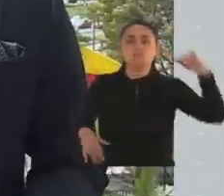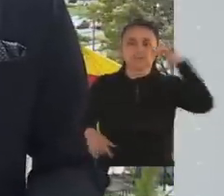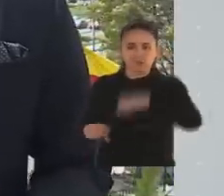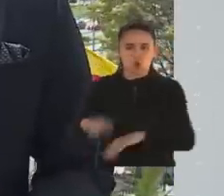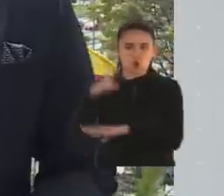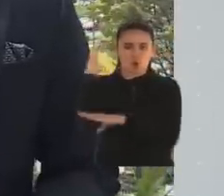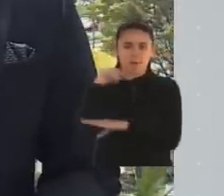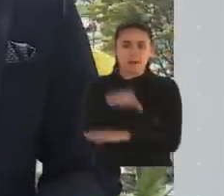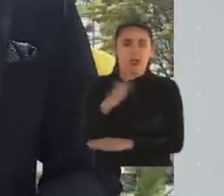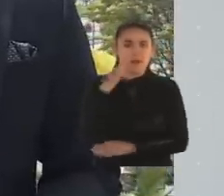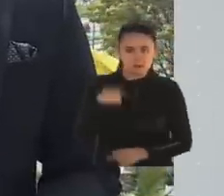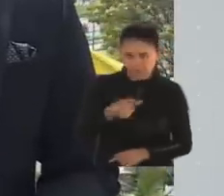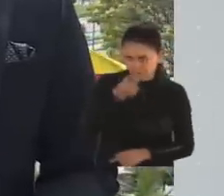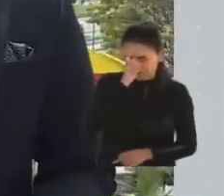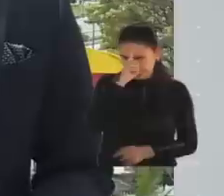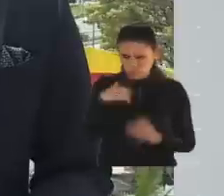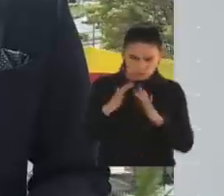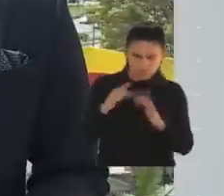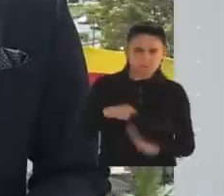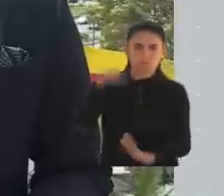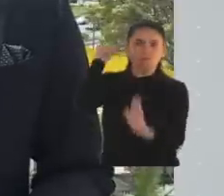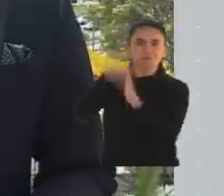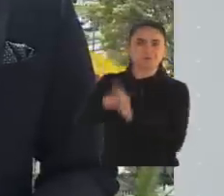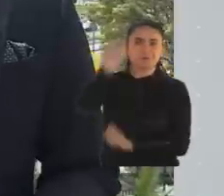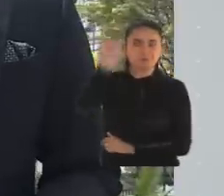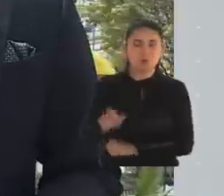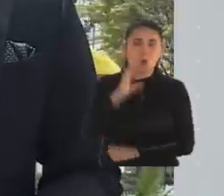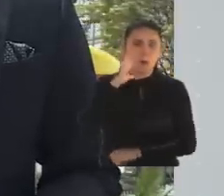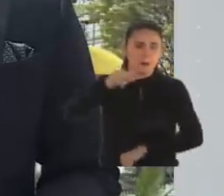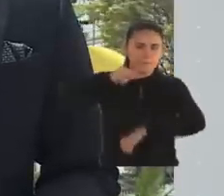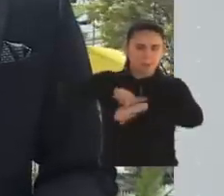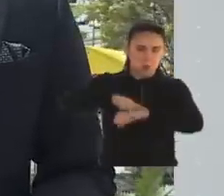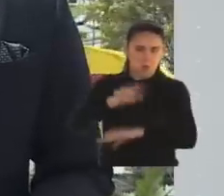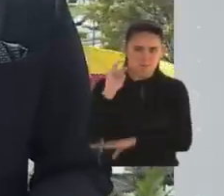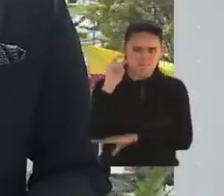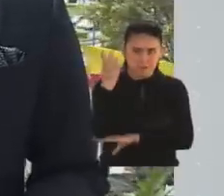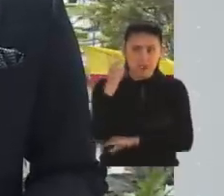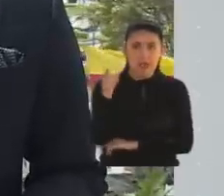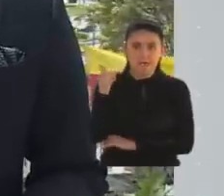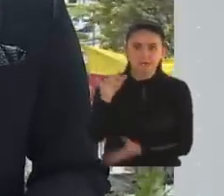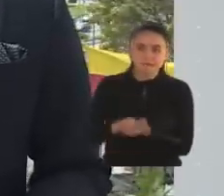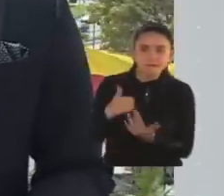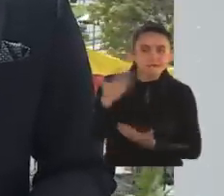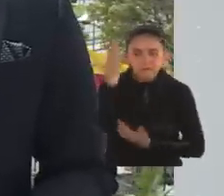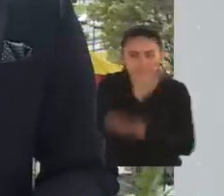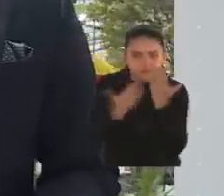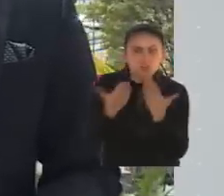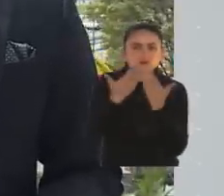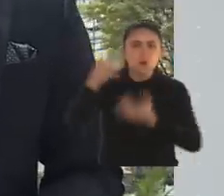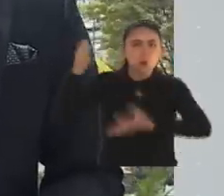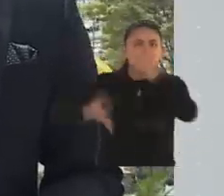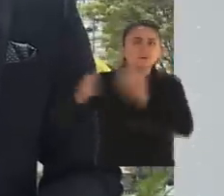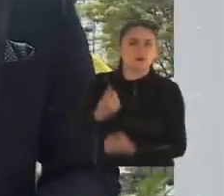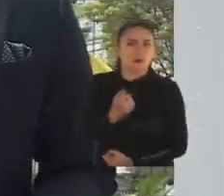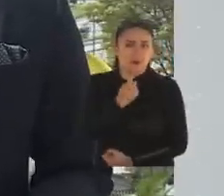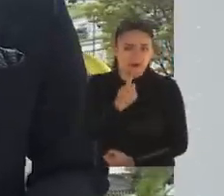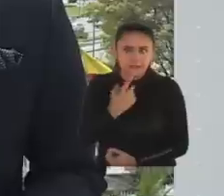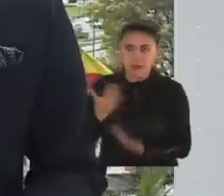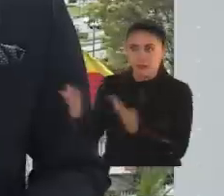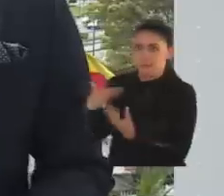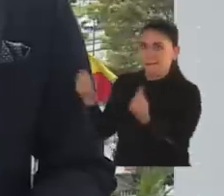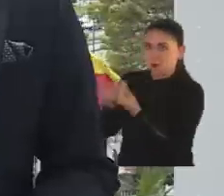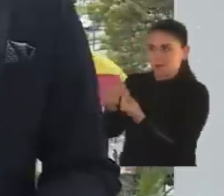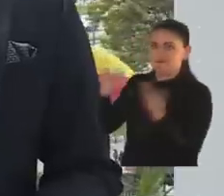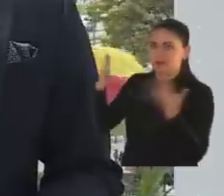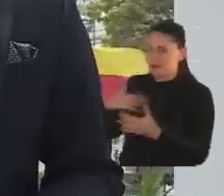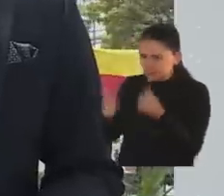detrás del homicidio del fiscal Marcelo Pecci. Pues de esa audiencia hemos estado muy pendientes, sobre todo Oscar Ramírez. Usted no se ha perdido, Oscar,